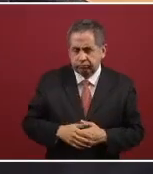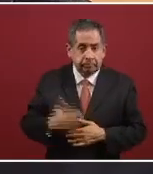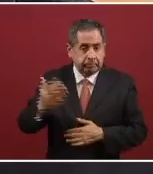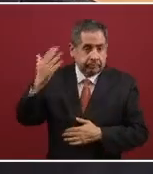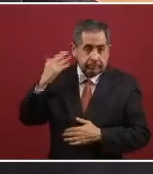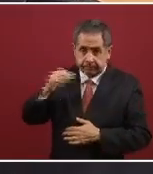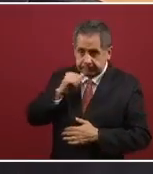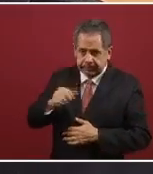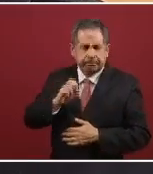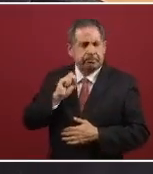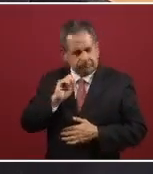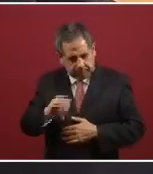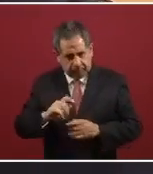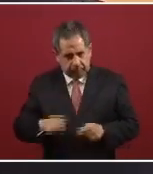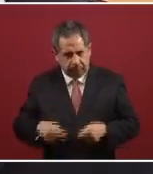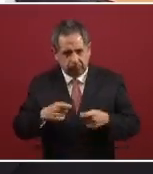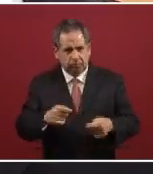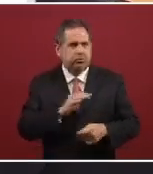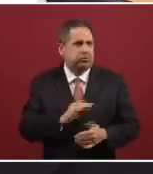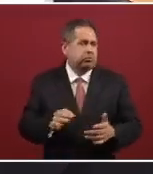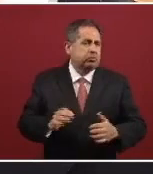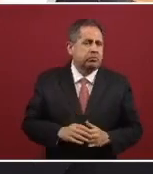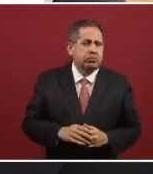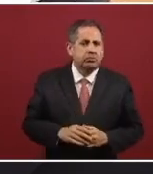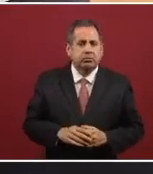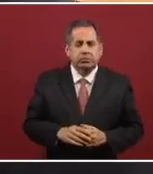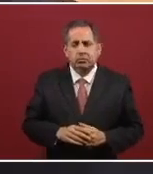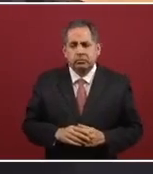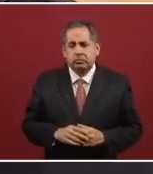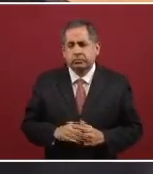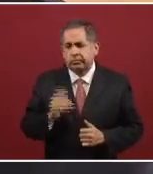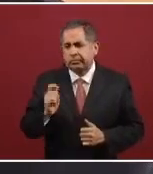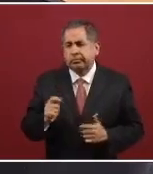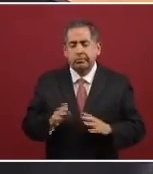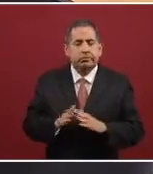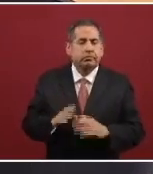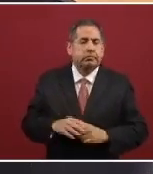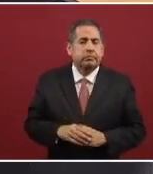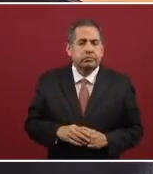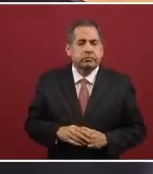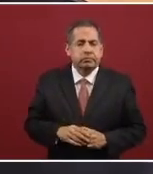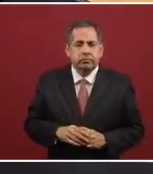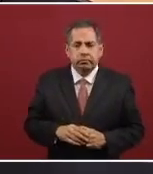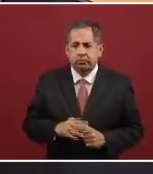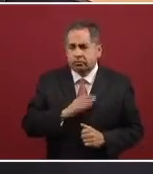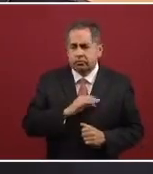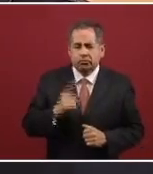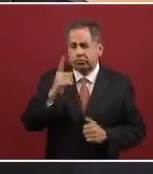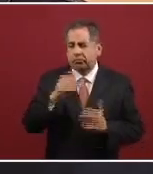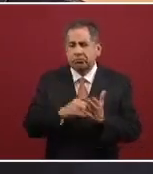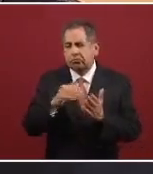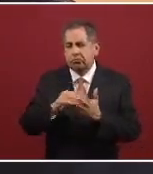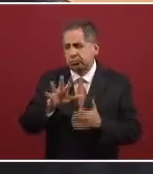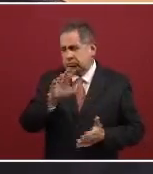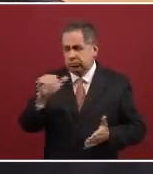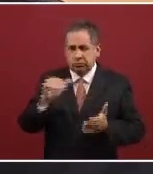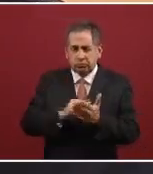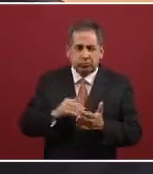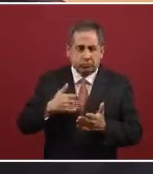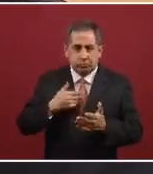recibían. Estamos hablando de como